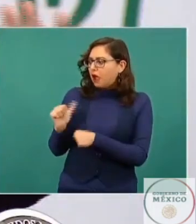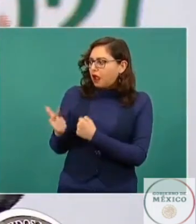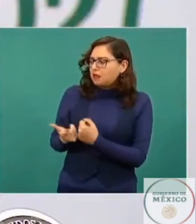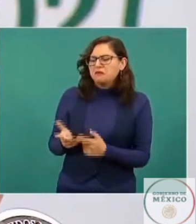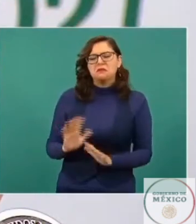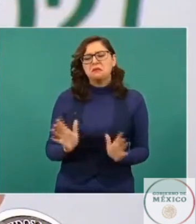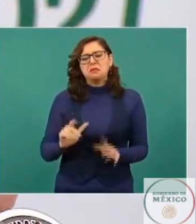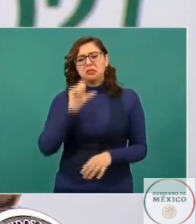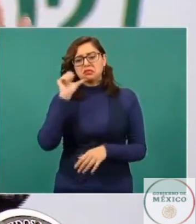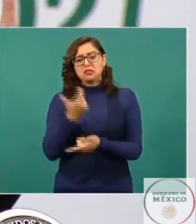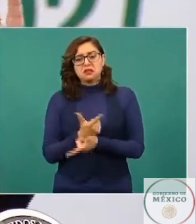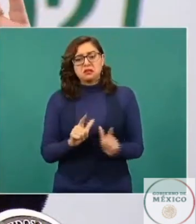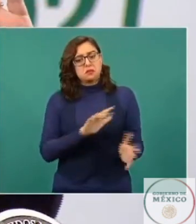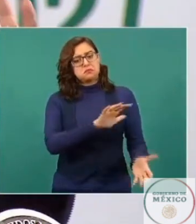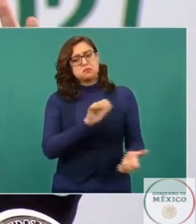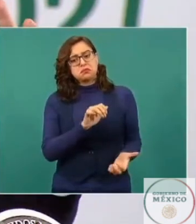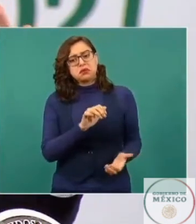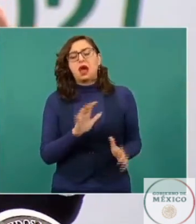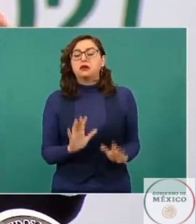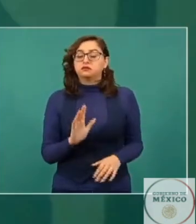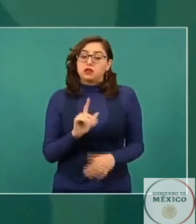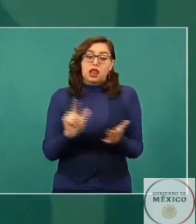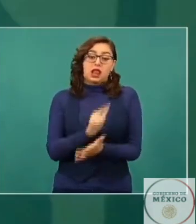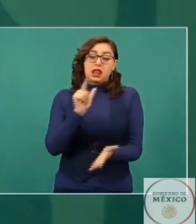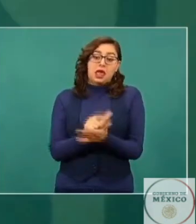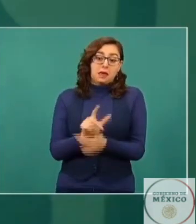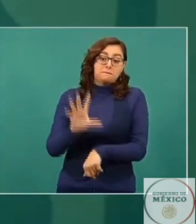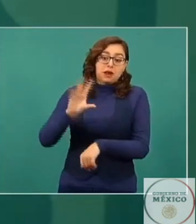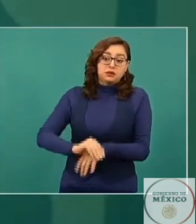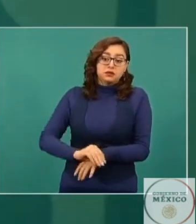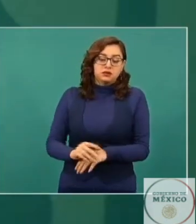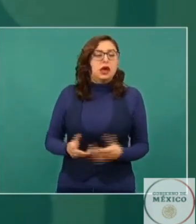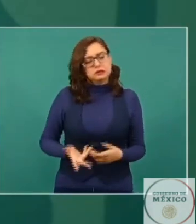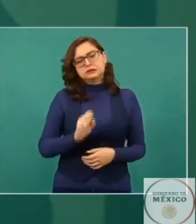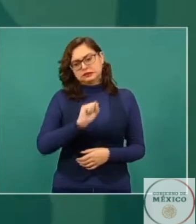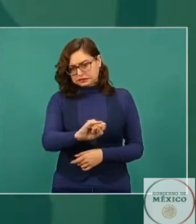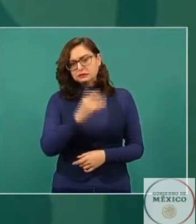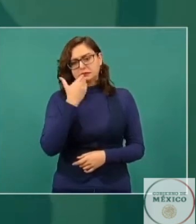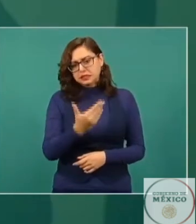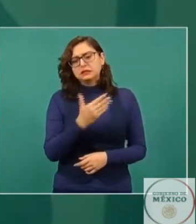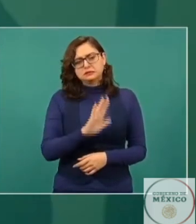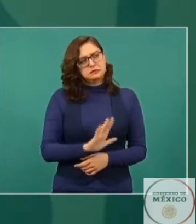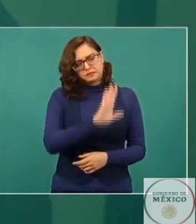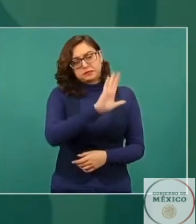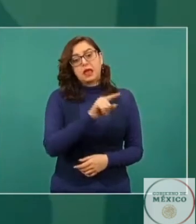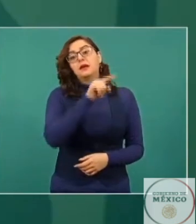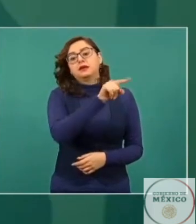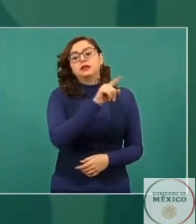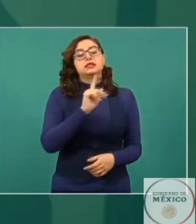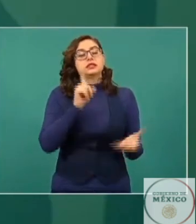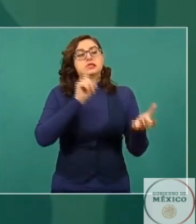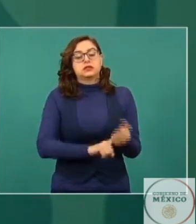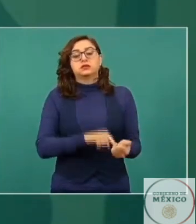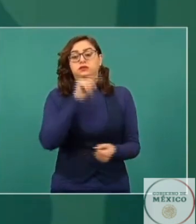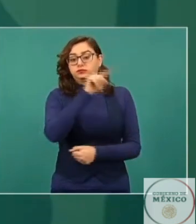Bueno, de acuerdo, pero esa facilidad de acceso a las armas, esa negligencia de la industria